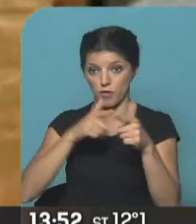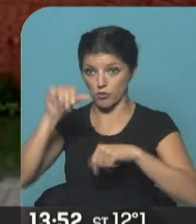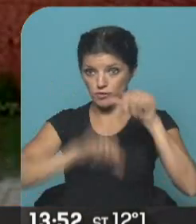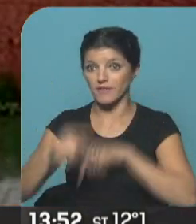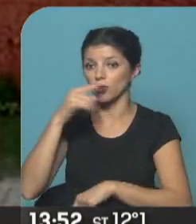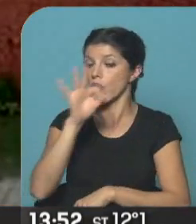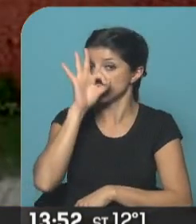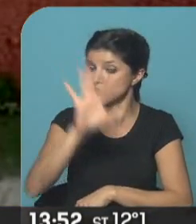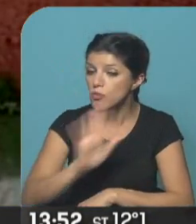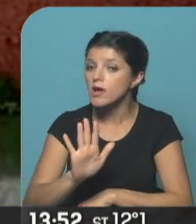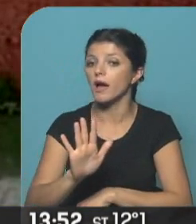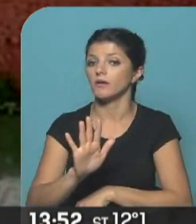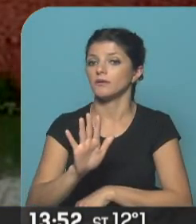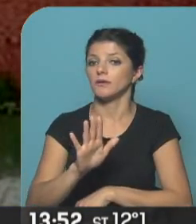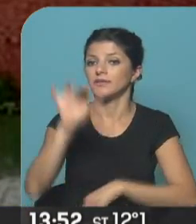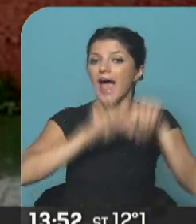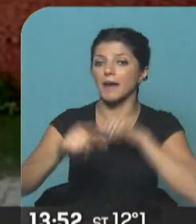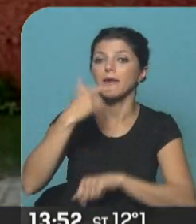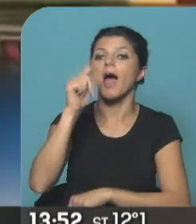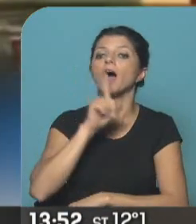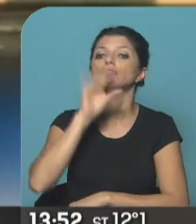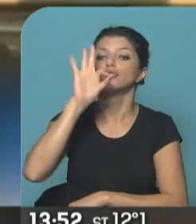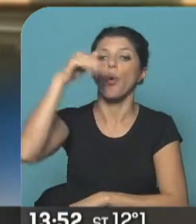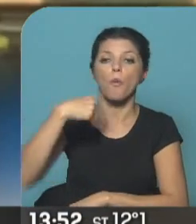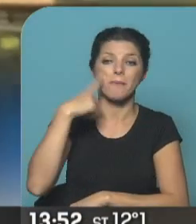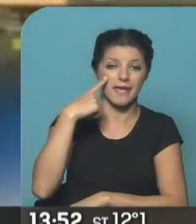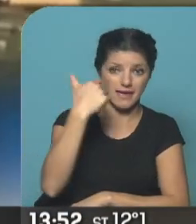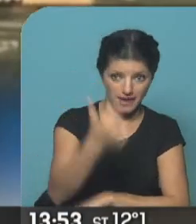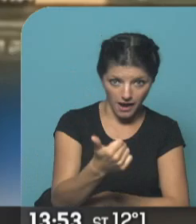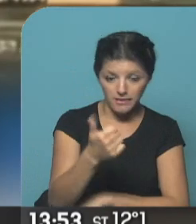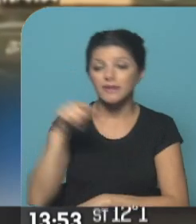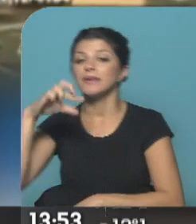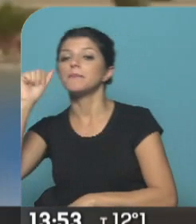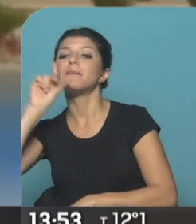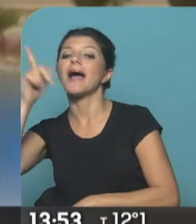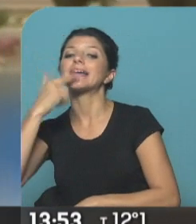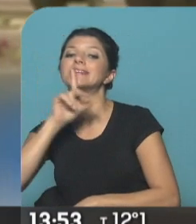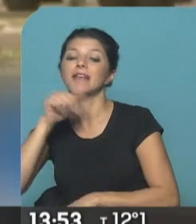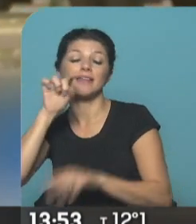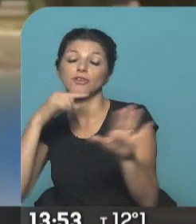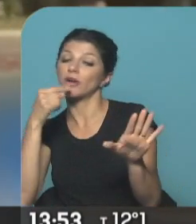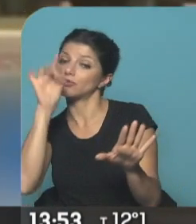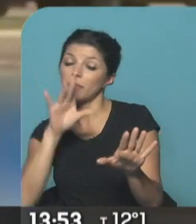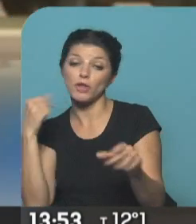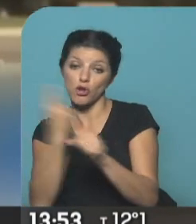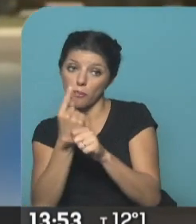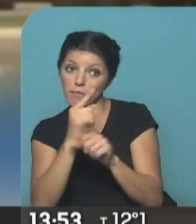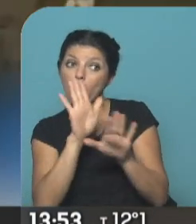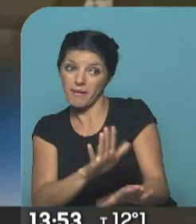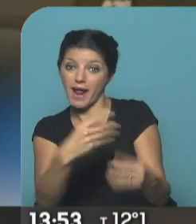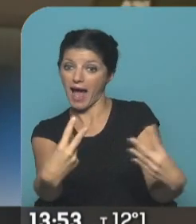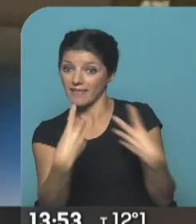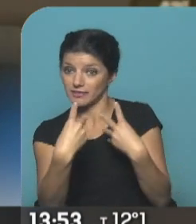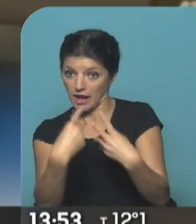usarán en primer lugar un arma atómica y la de Pakistán, que lo harán solo si no pueden detener un ataque indio con